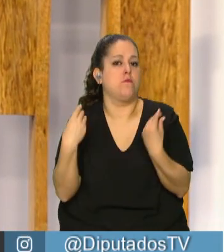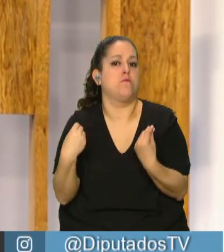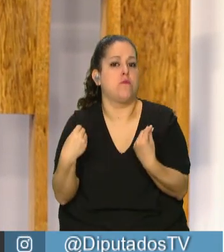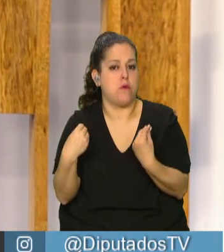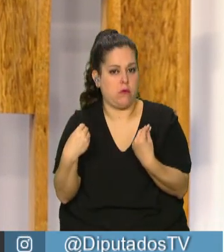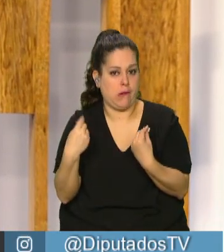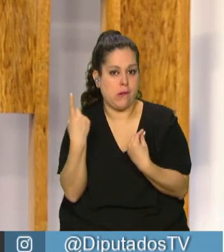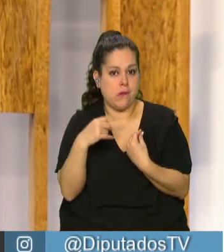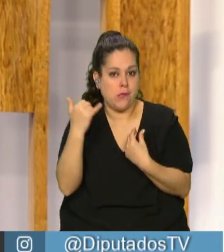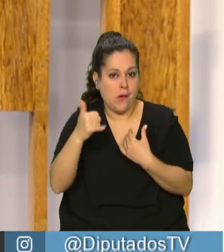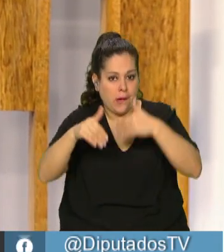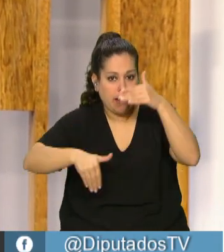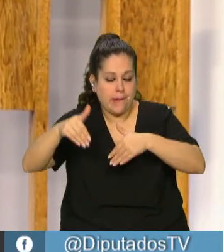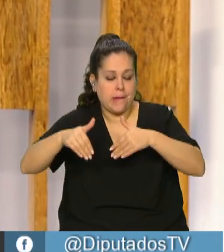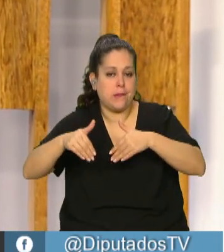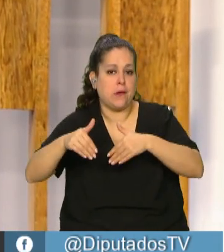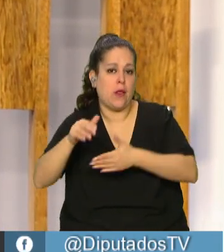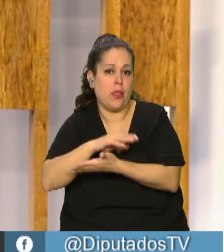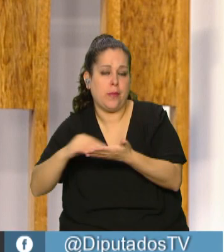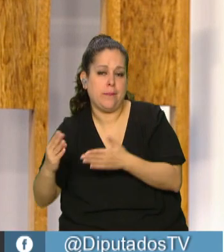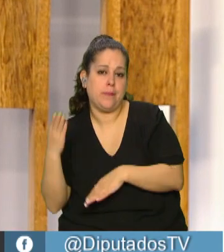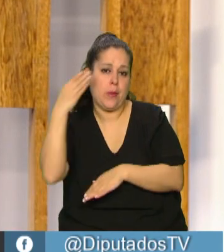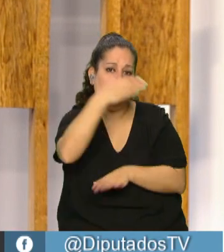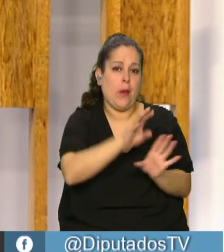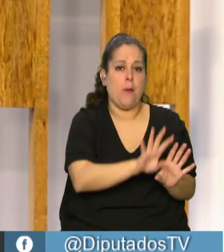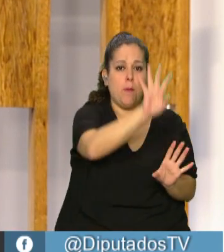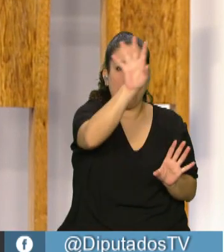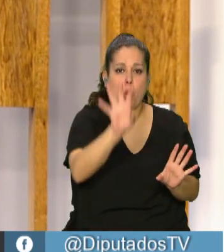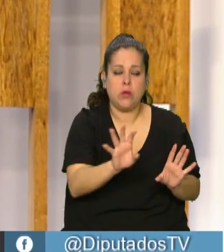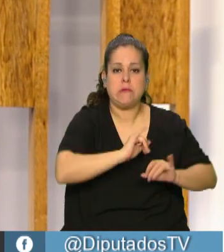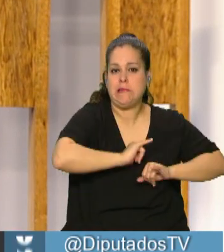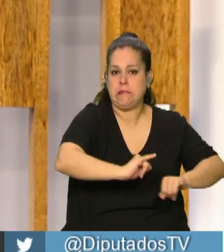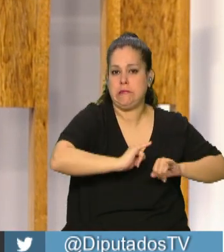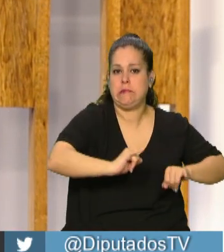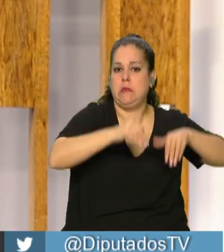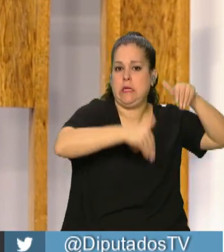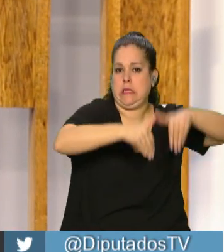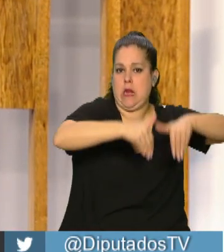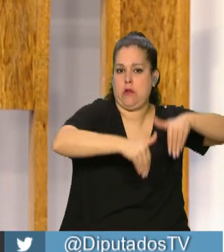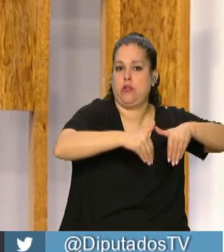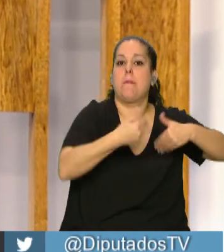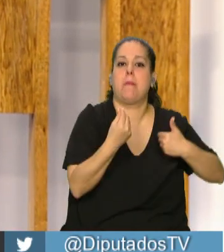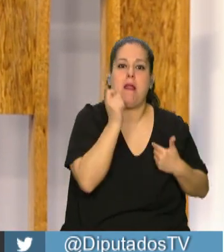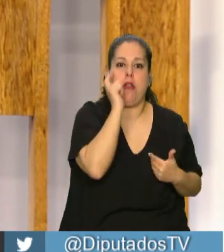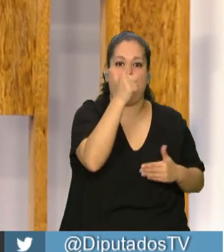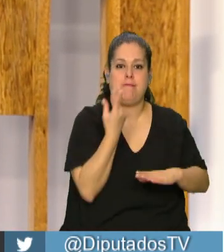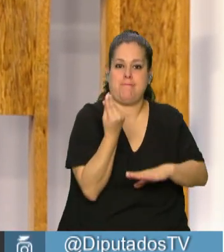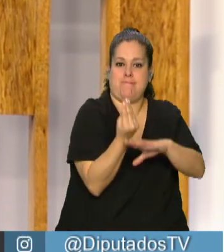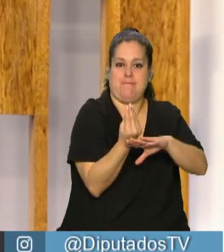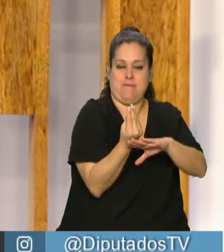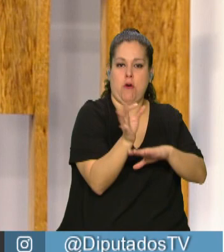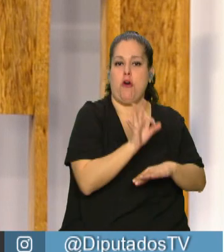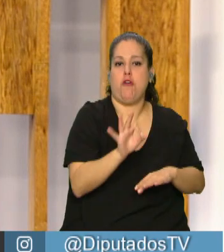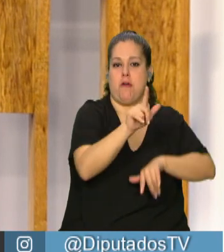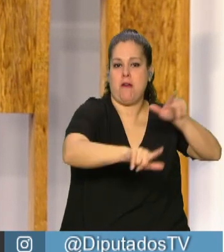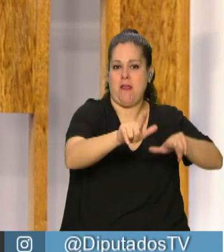su provincia, ya sea para lograr su reelección para lograr que